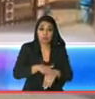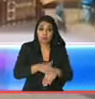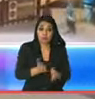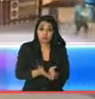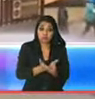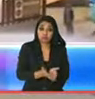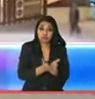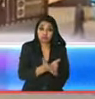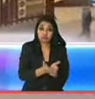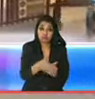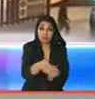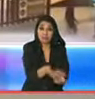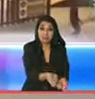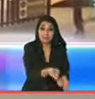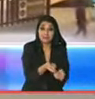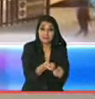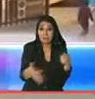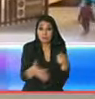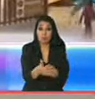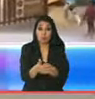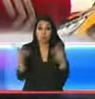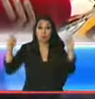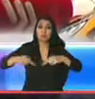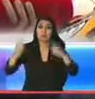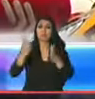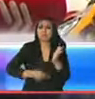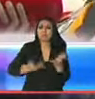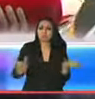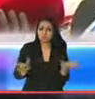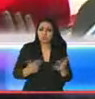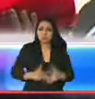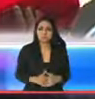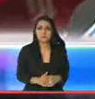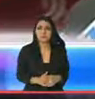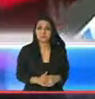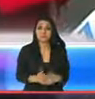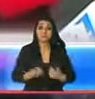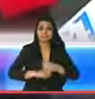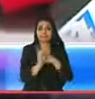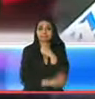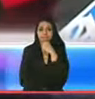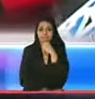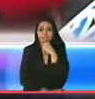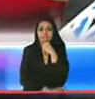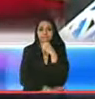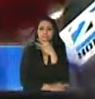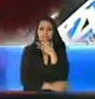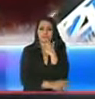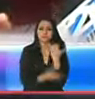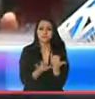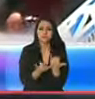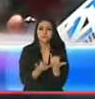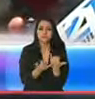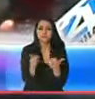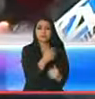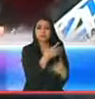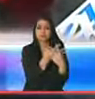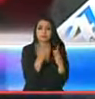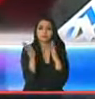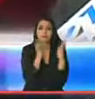de pesca industrial impactara contra el puente. Bueno, esta sanción es una sanción privativa de